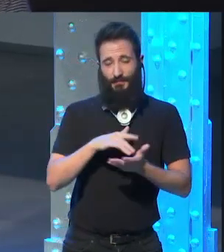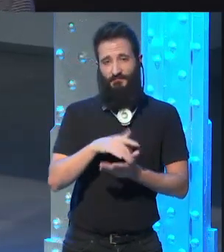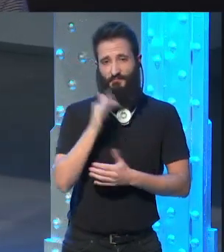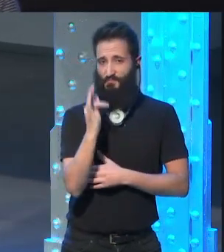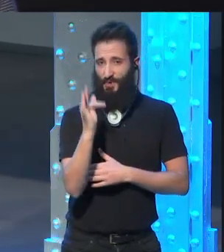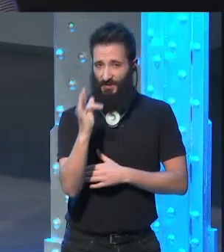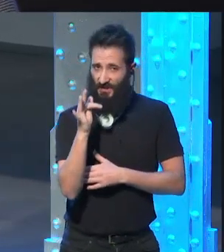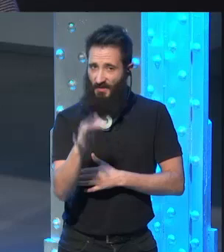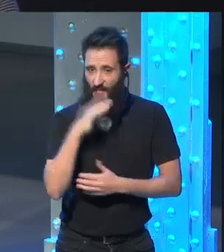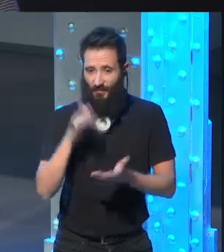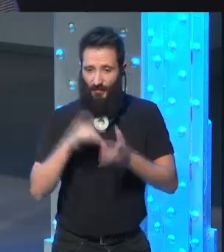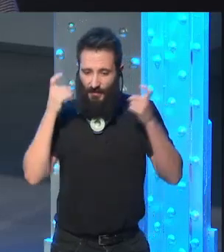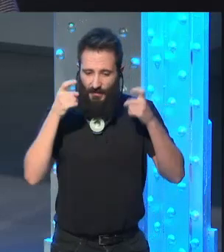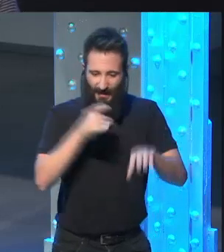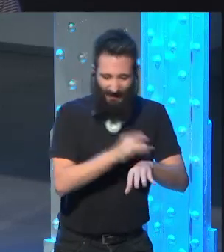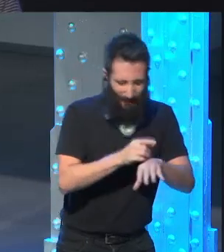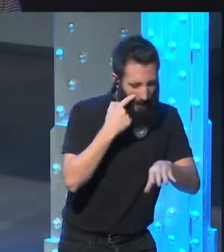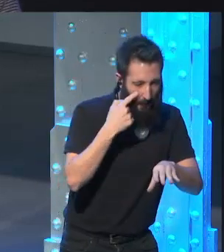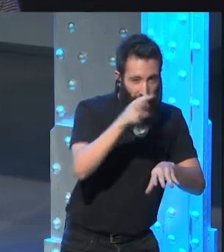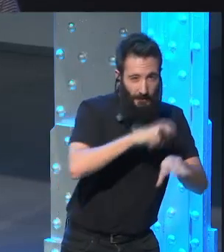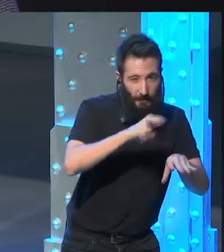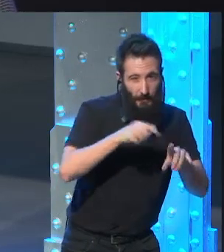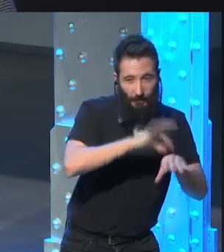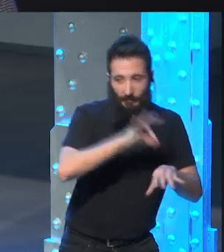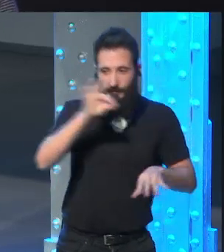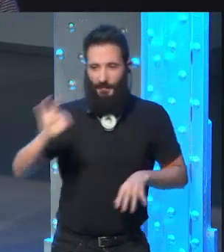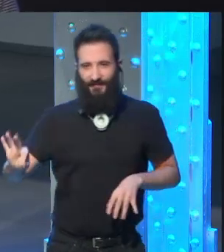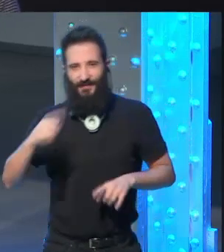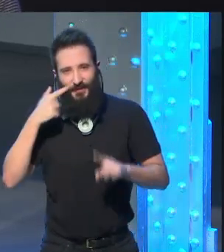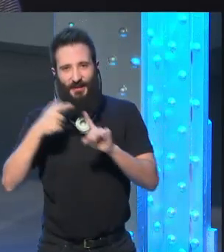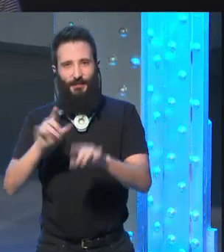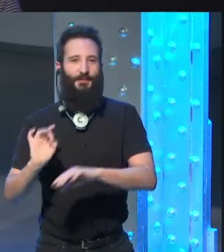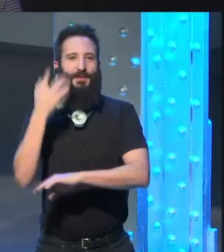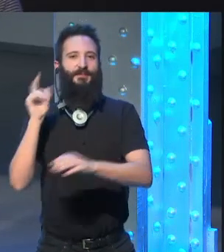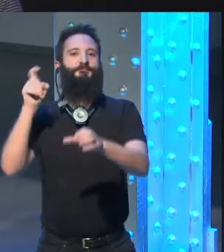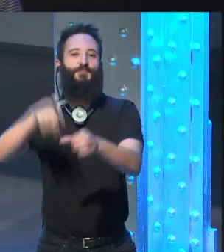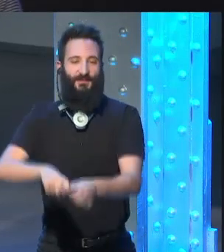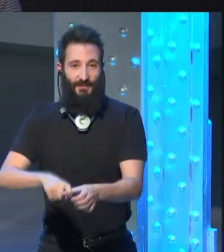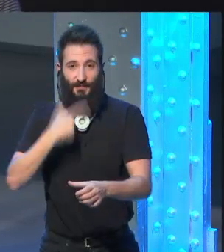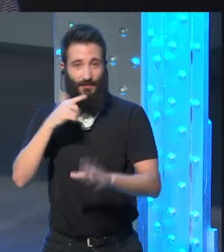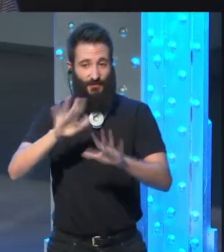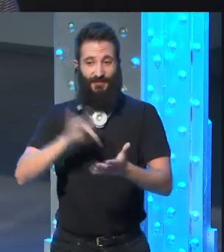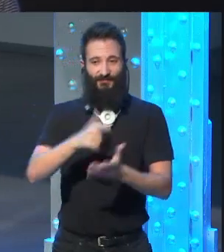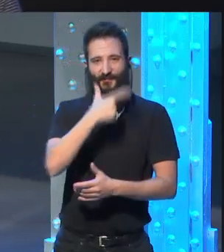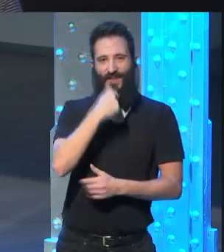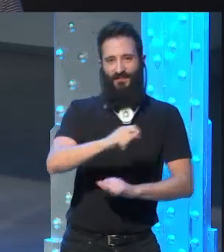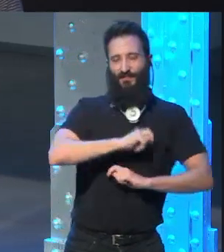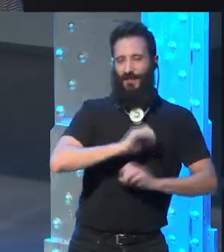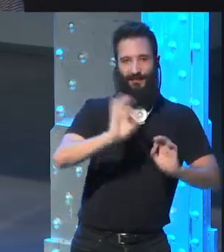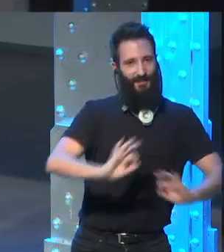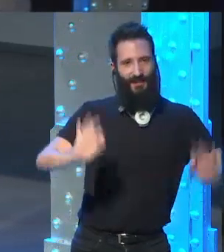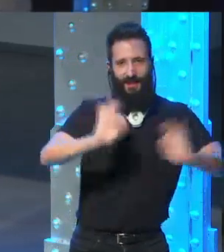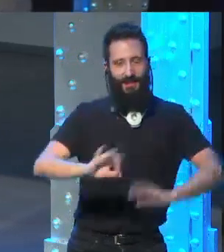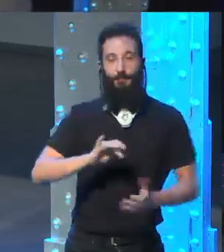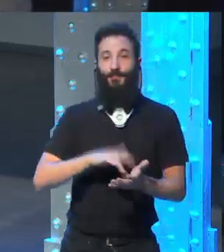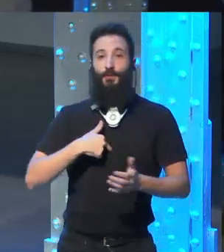la pena, vale la pena intentar rascar tiempo para participar en estas iniciativas, pero no nos lo ponen fácil.